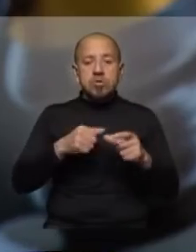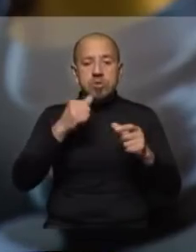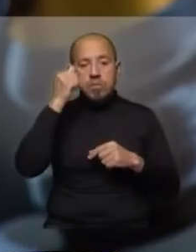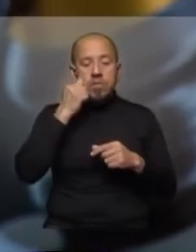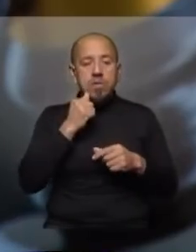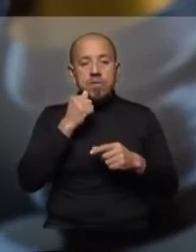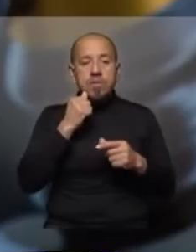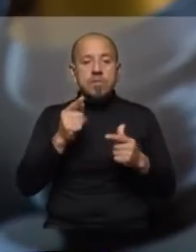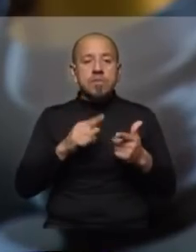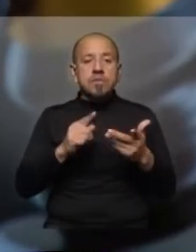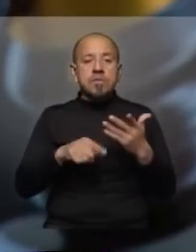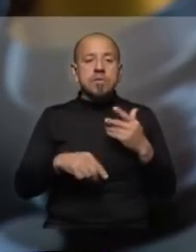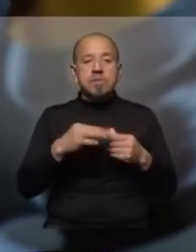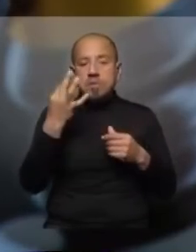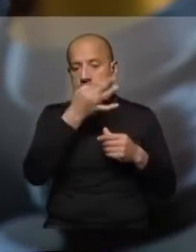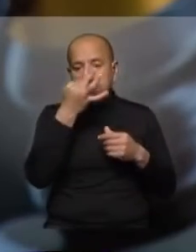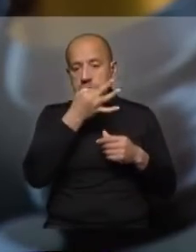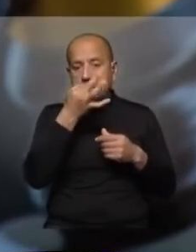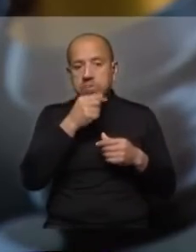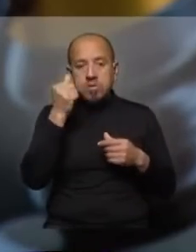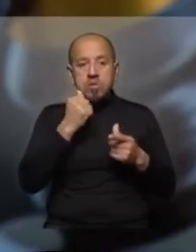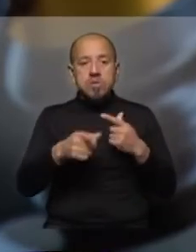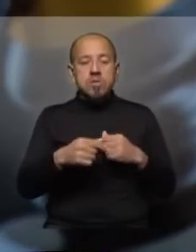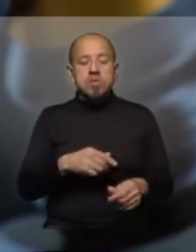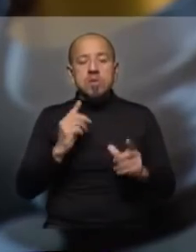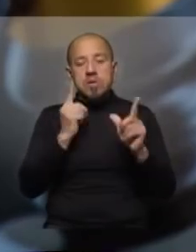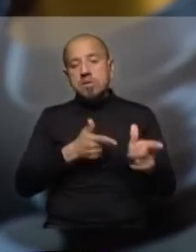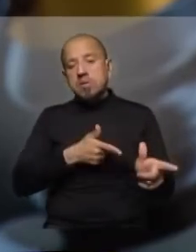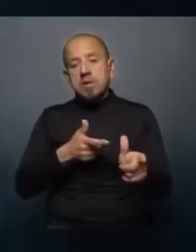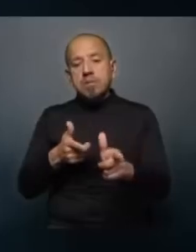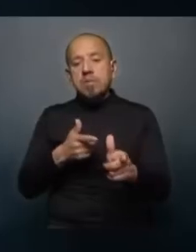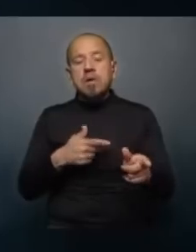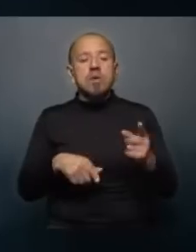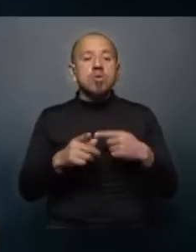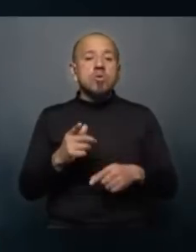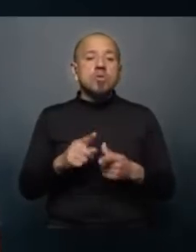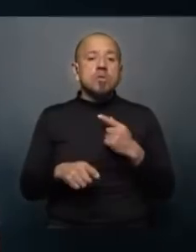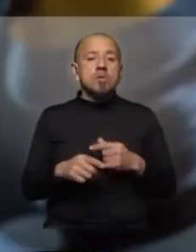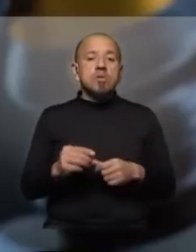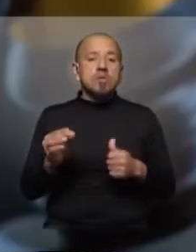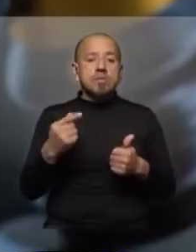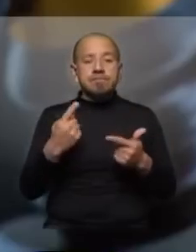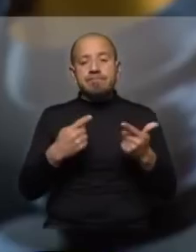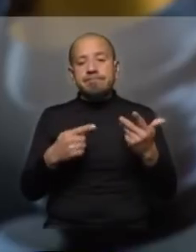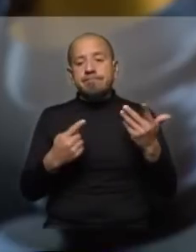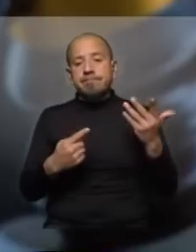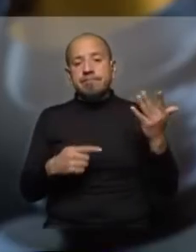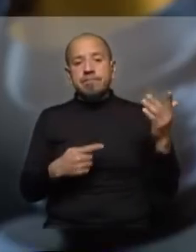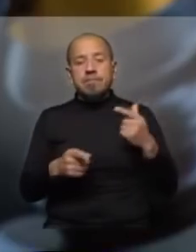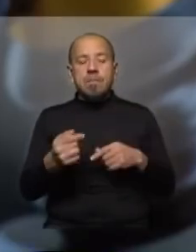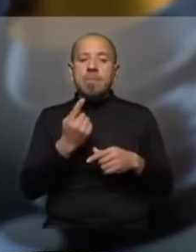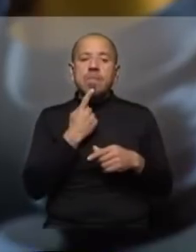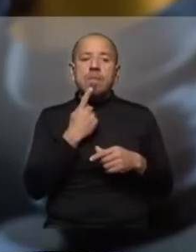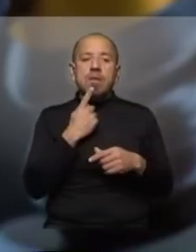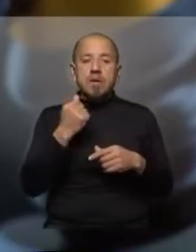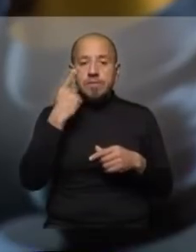personas lo que tiene que ver con el tráfico de droga lo que tiene que ver con el tráfico de armas o sea todos esos aspectos que que que hacen necesariamente una política